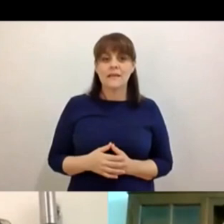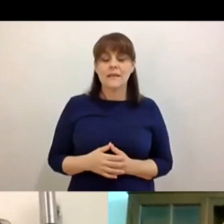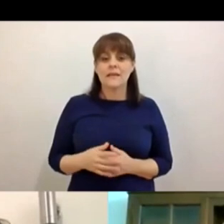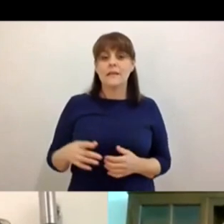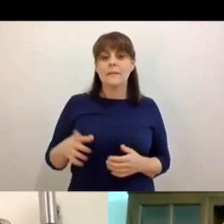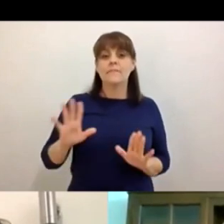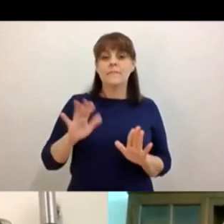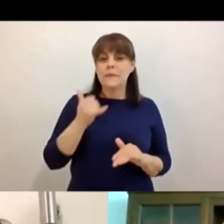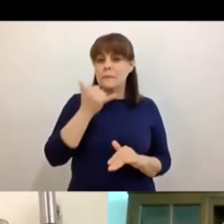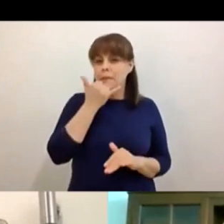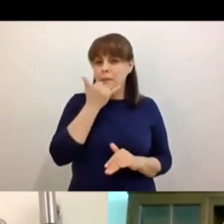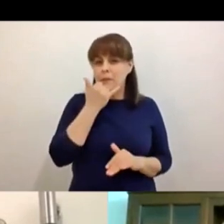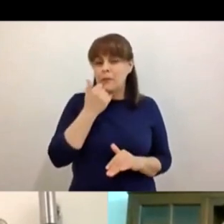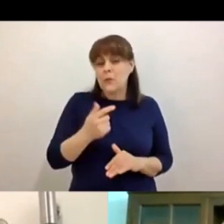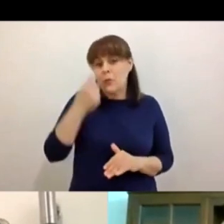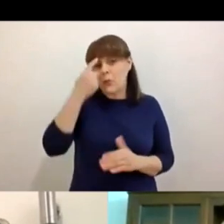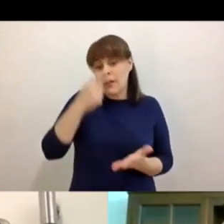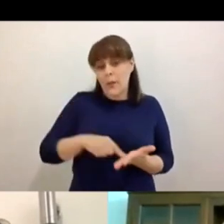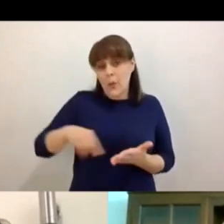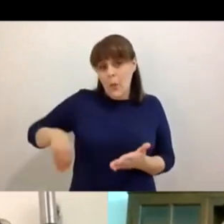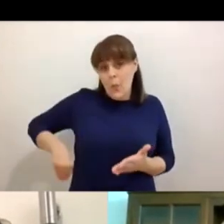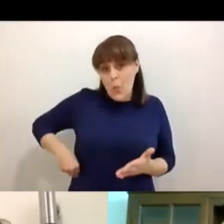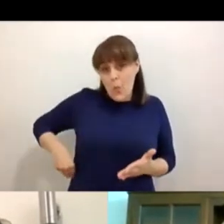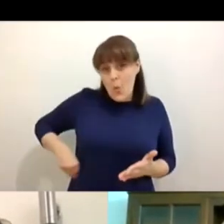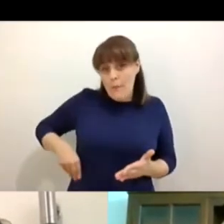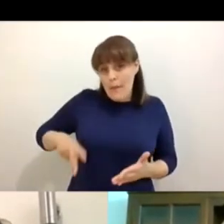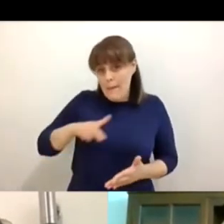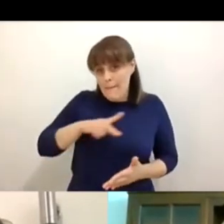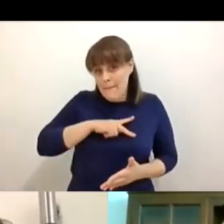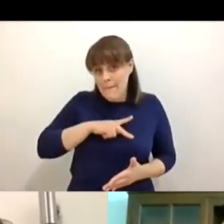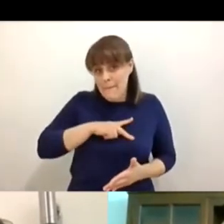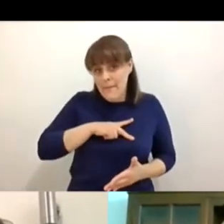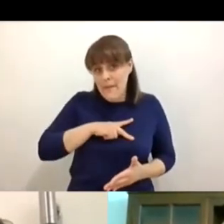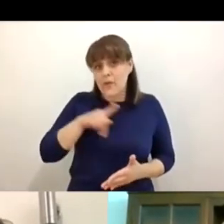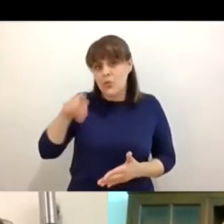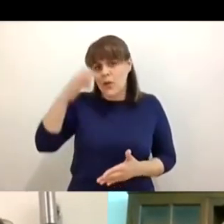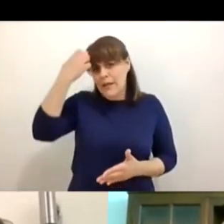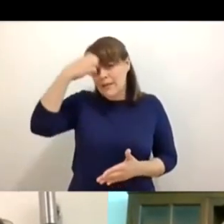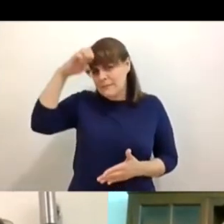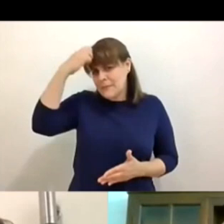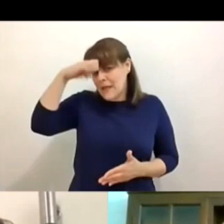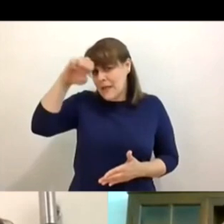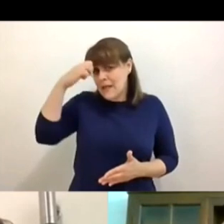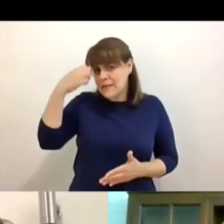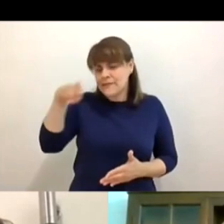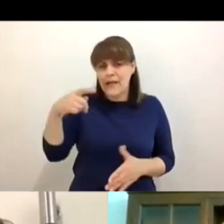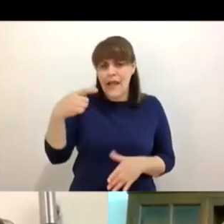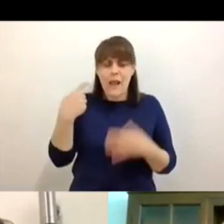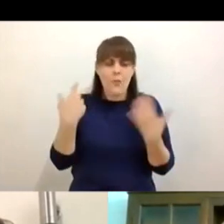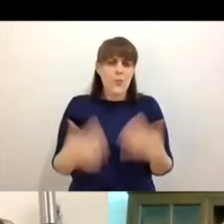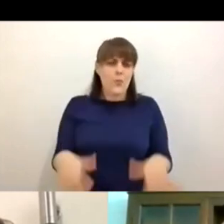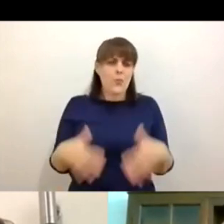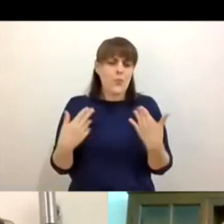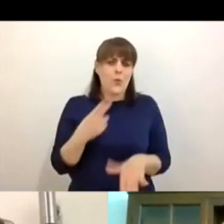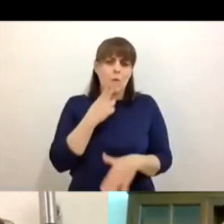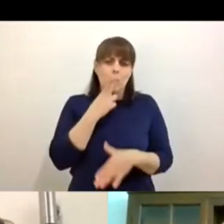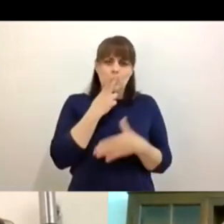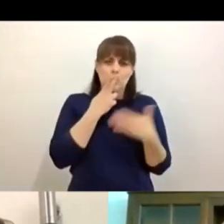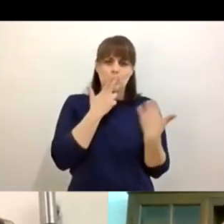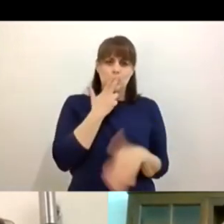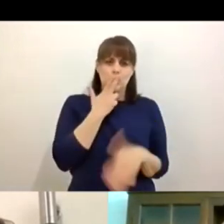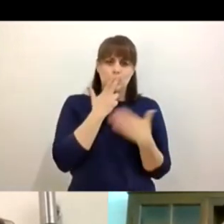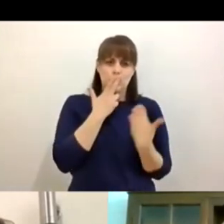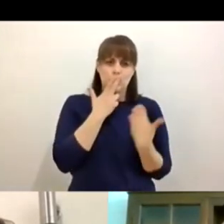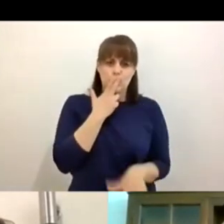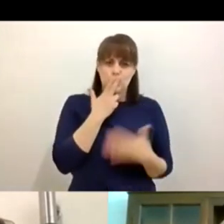que les dije que echaran a andar toda su experiencia y son interesantísimas y largas sus. Me dan muchas ganas